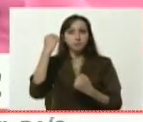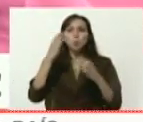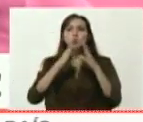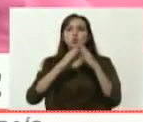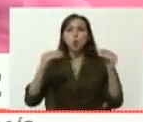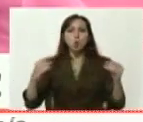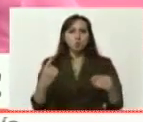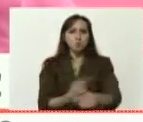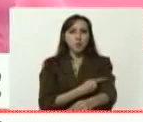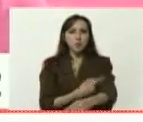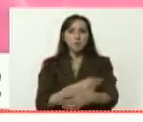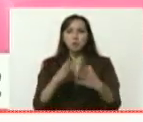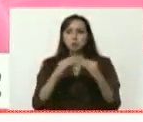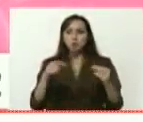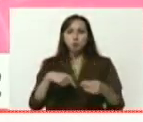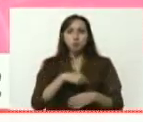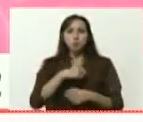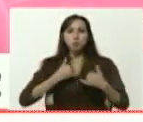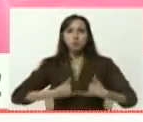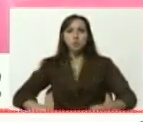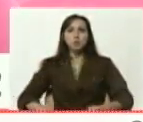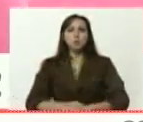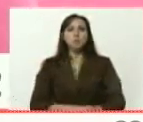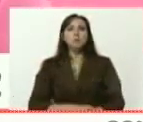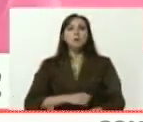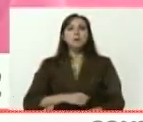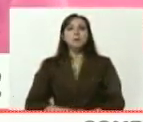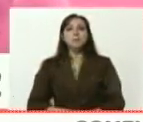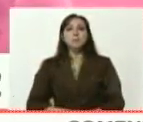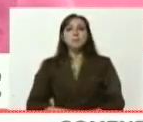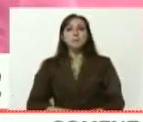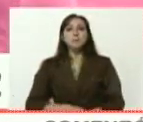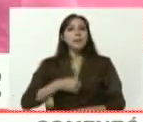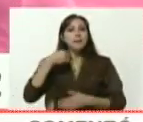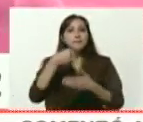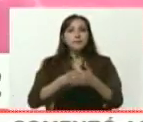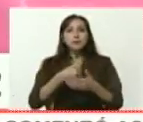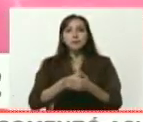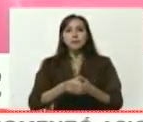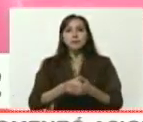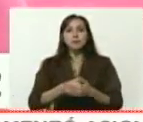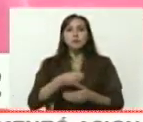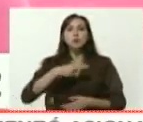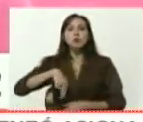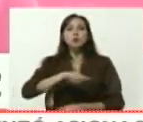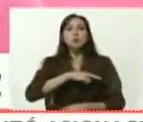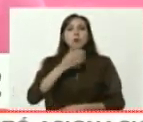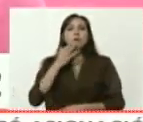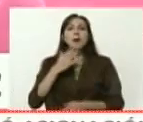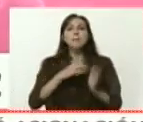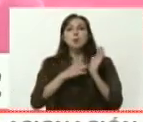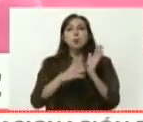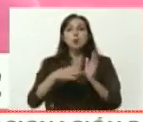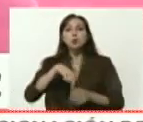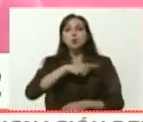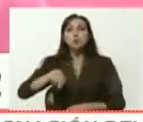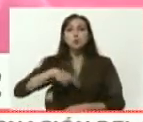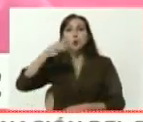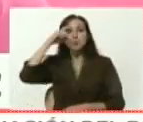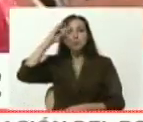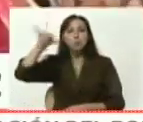nosotros, defendiendo el ejemplo de nuestro padre, defendiendo su